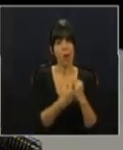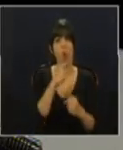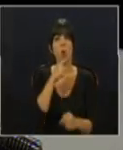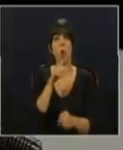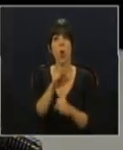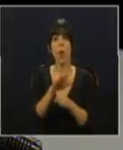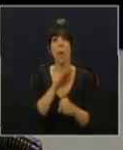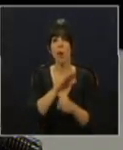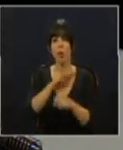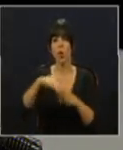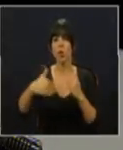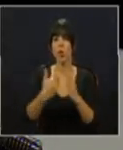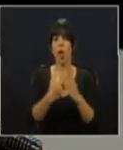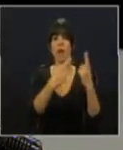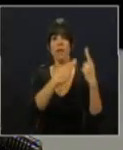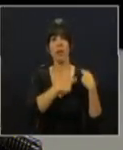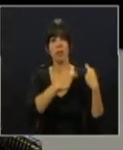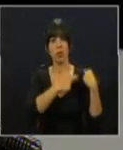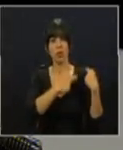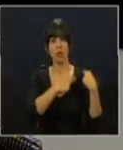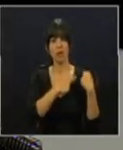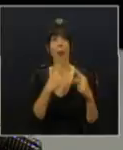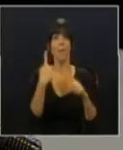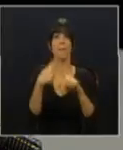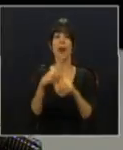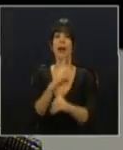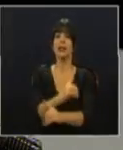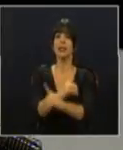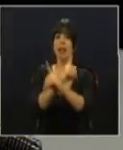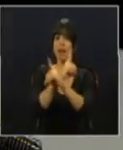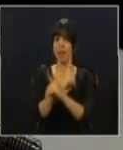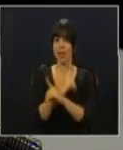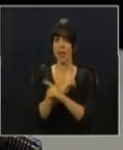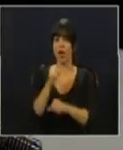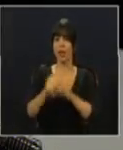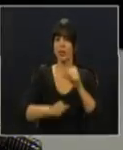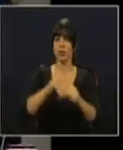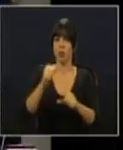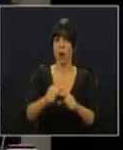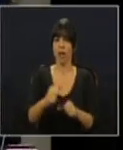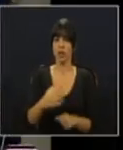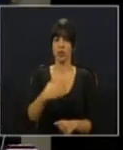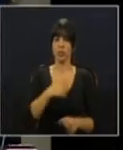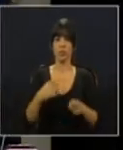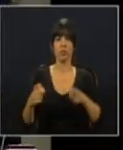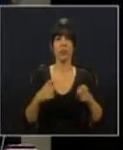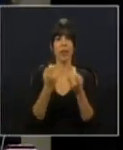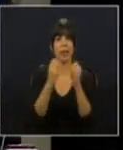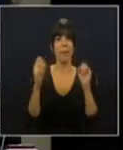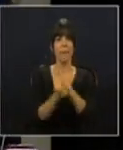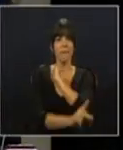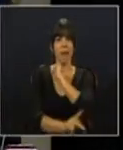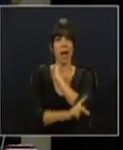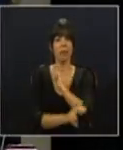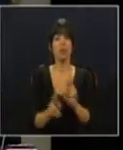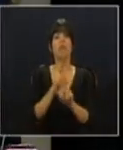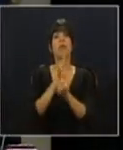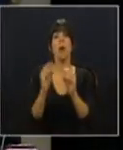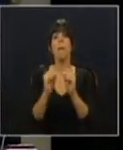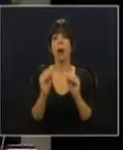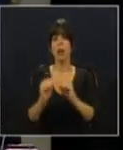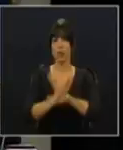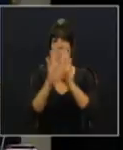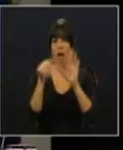con nuestras responsabilidades y defendiendo con denuedo nuestra soberanía. Quizá el resultado más notable de